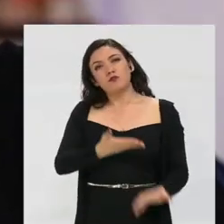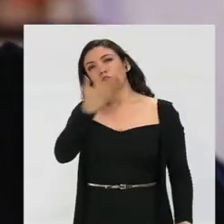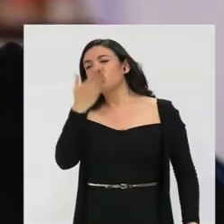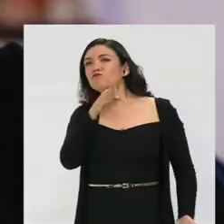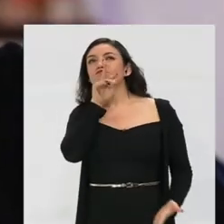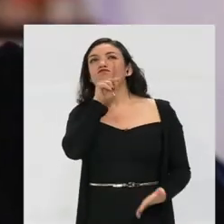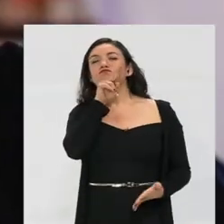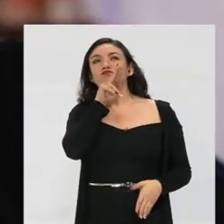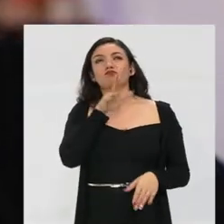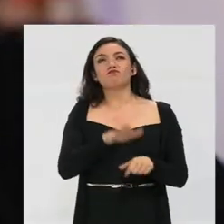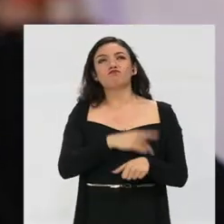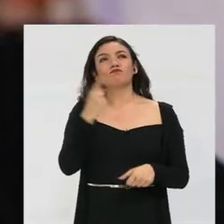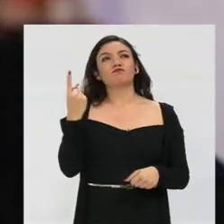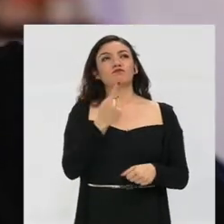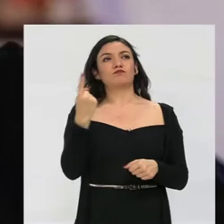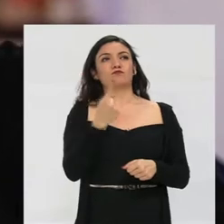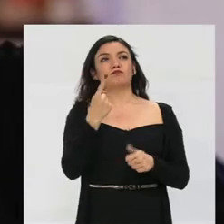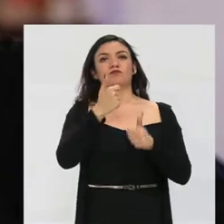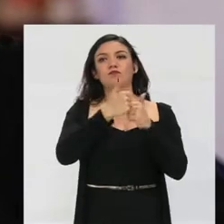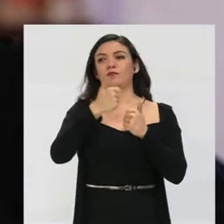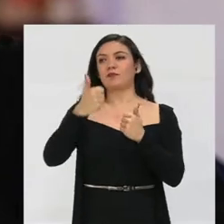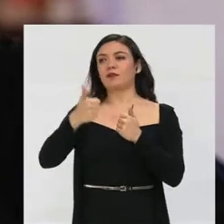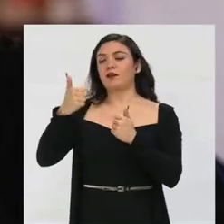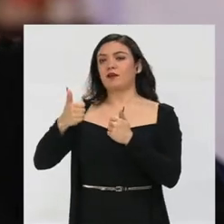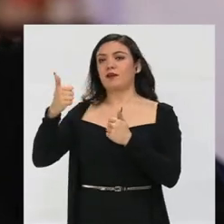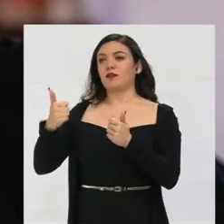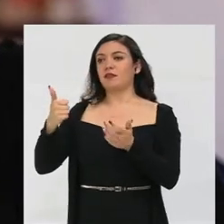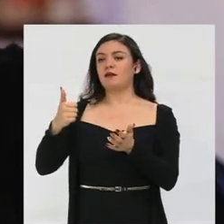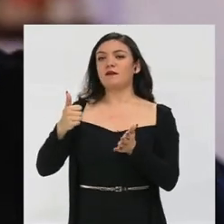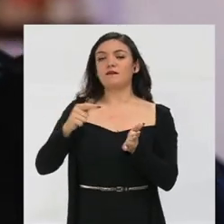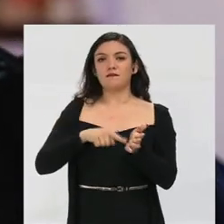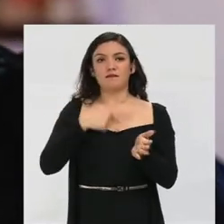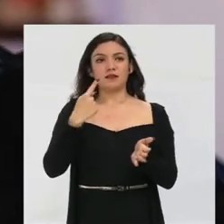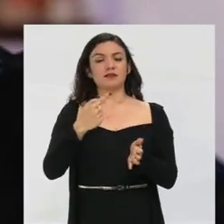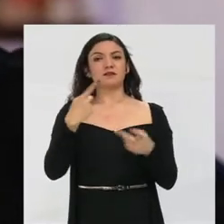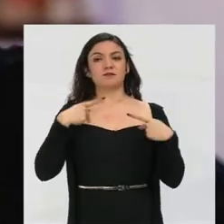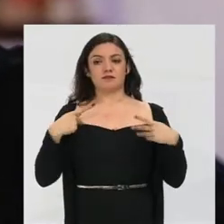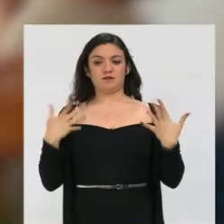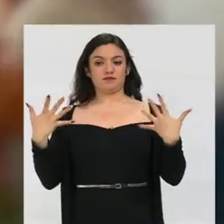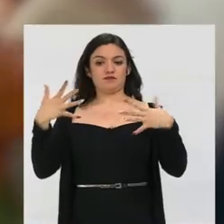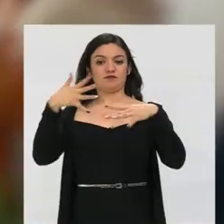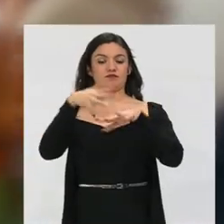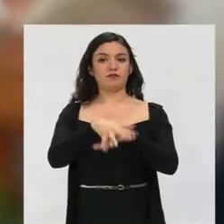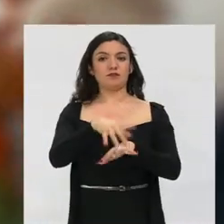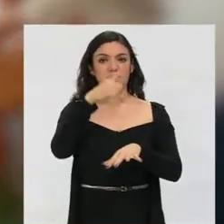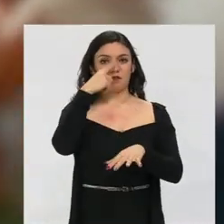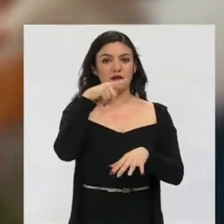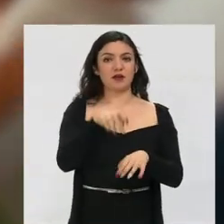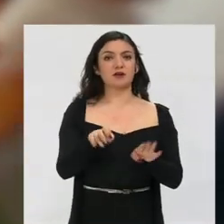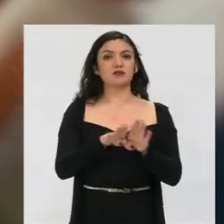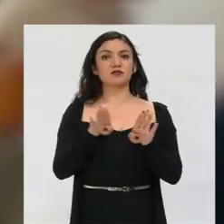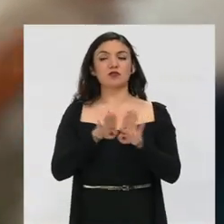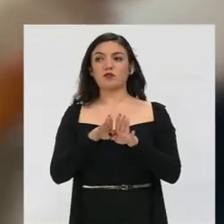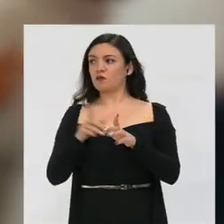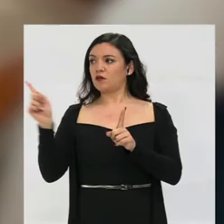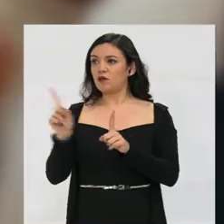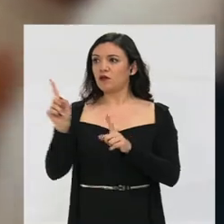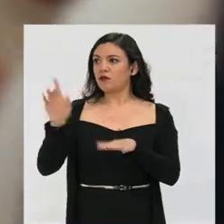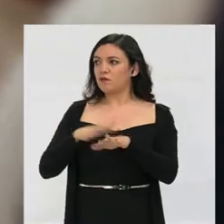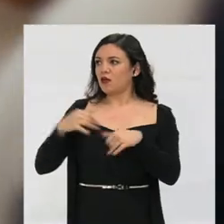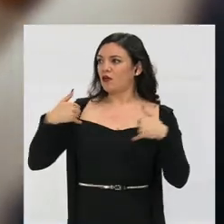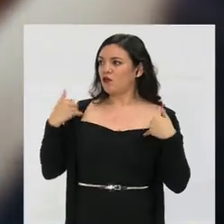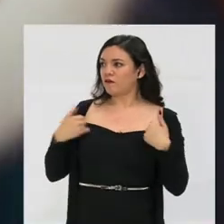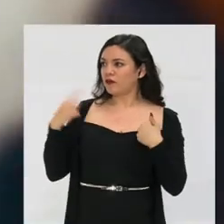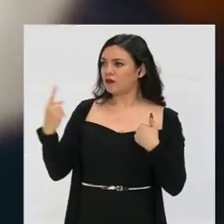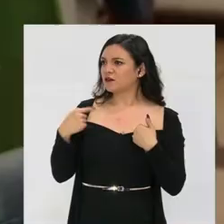muy preocupada porque cada vez la gente que ingresa al centro de rehabilitación